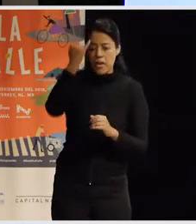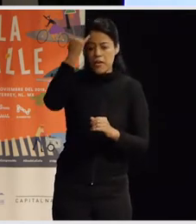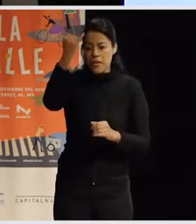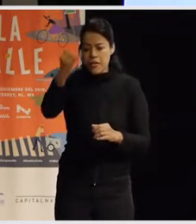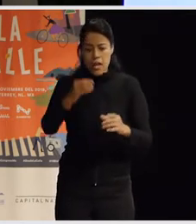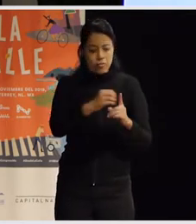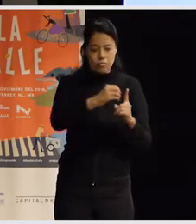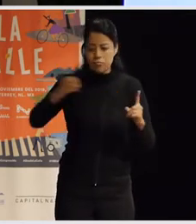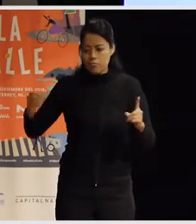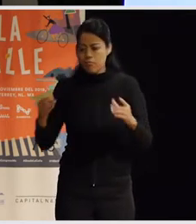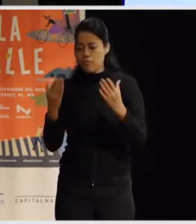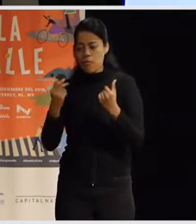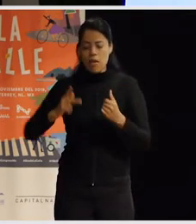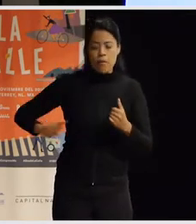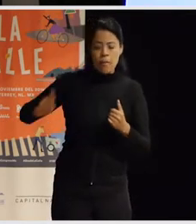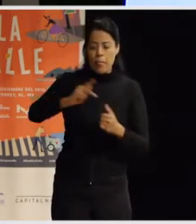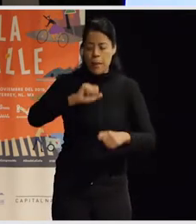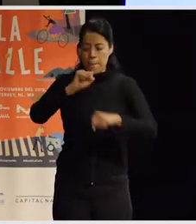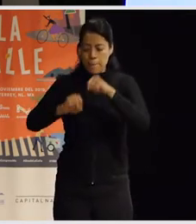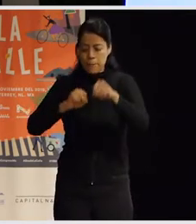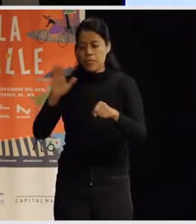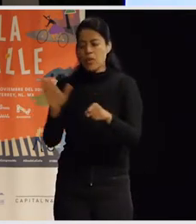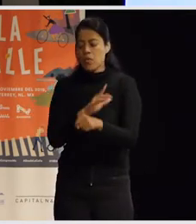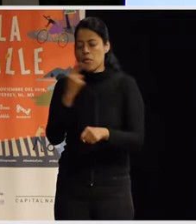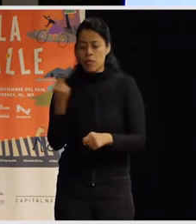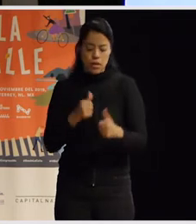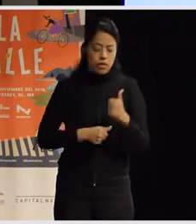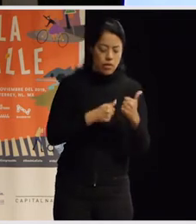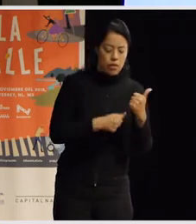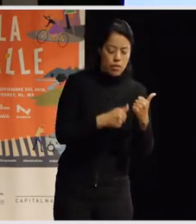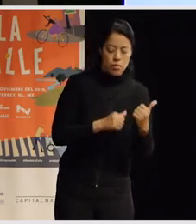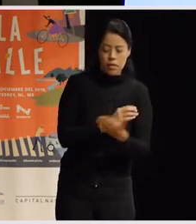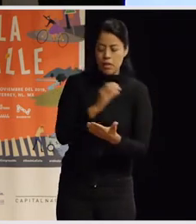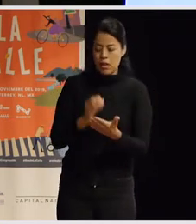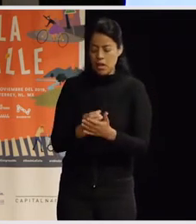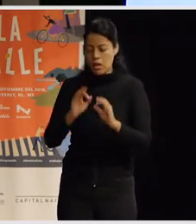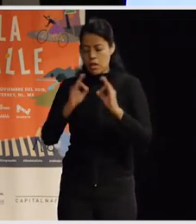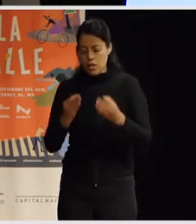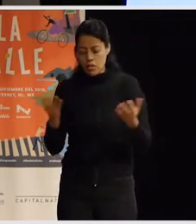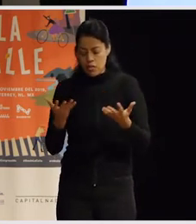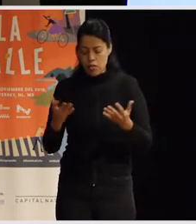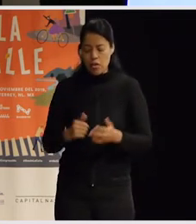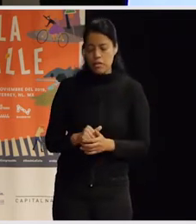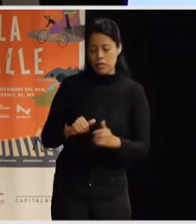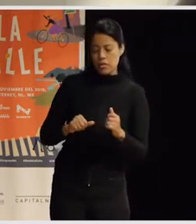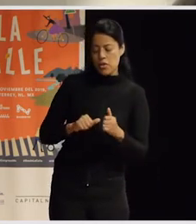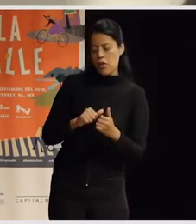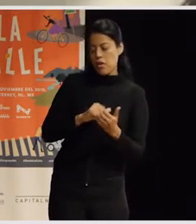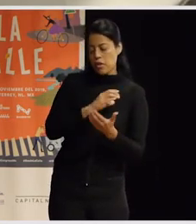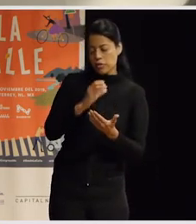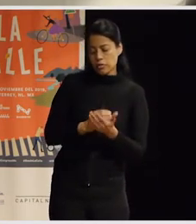hacer sistemas de bicicleta pública porque depende de la ciudad de las características de la ciudad y entonces buscando la tercera es la capacidad técnica